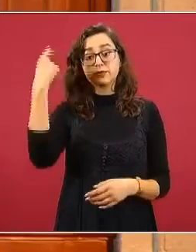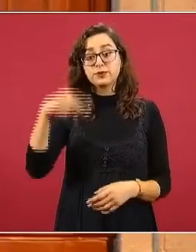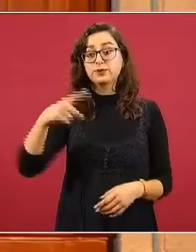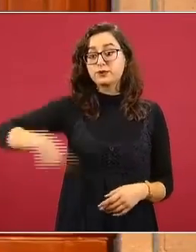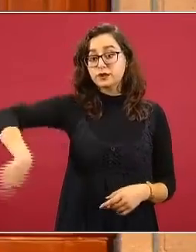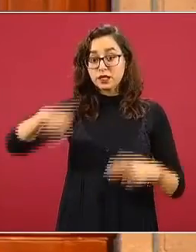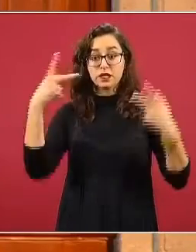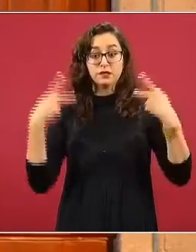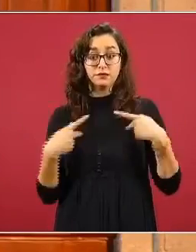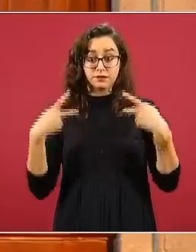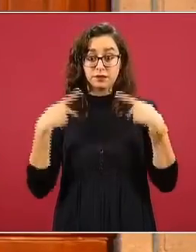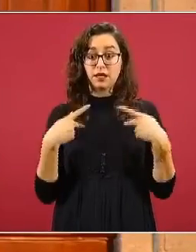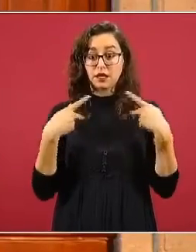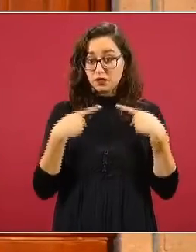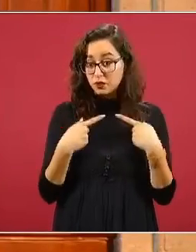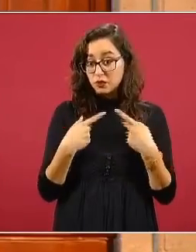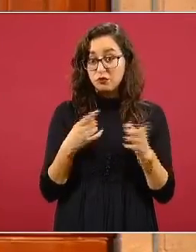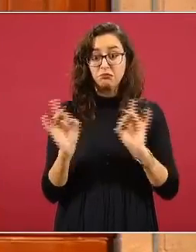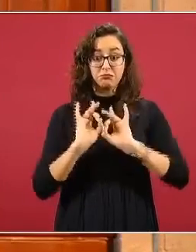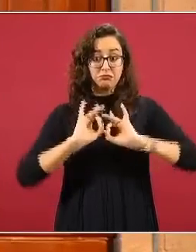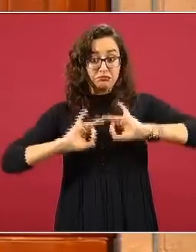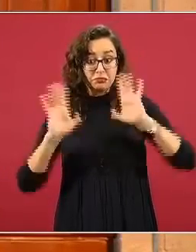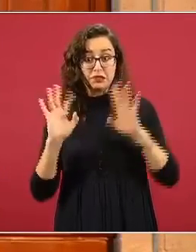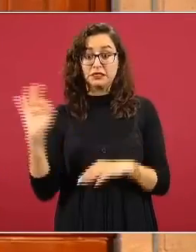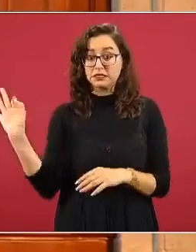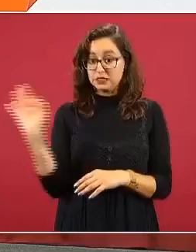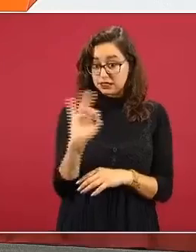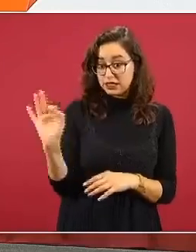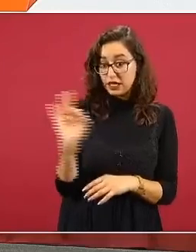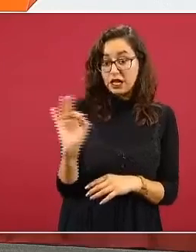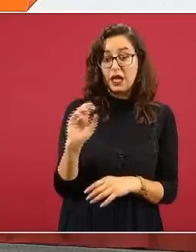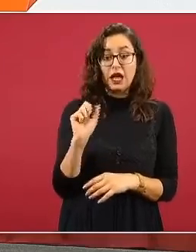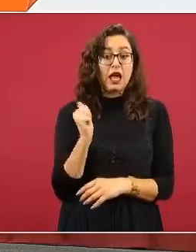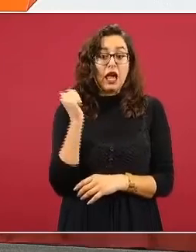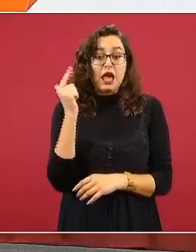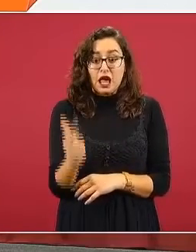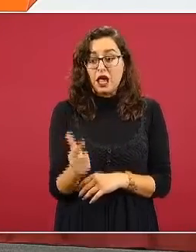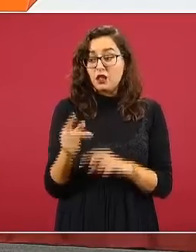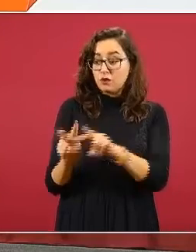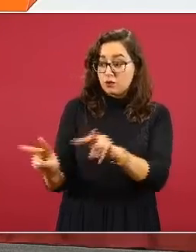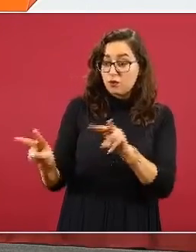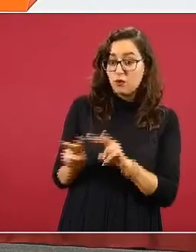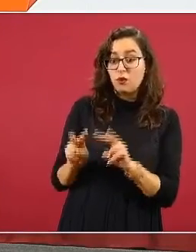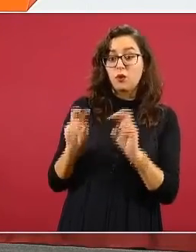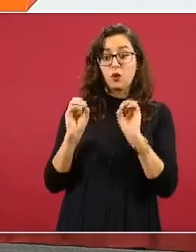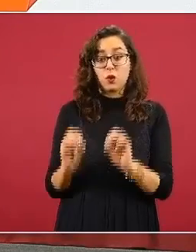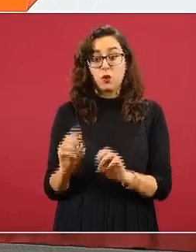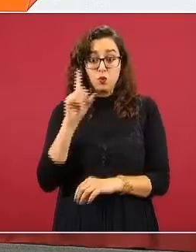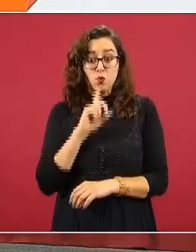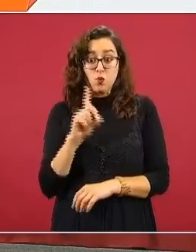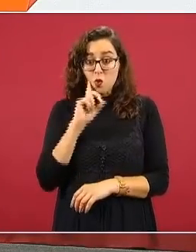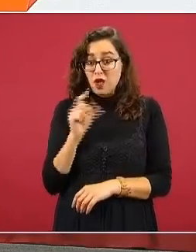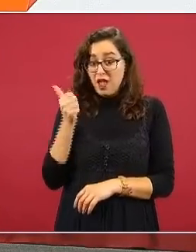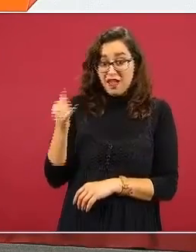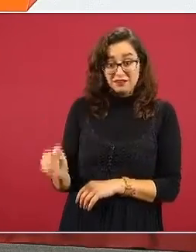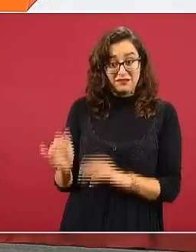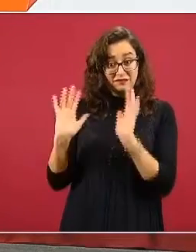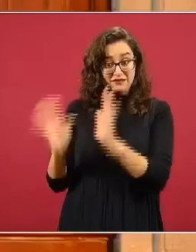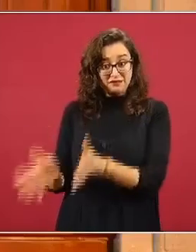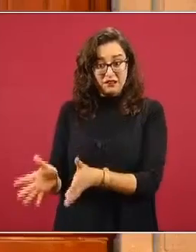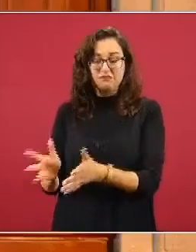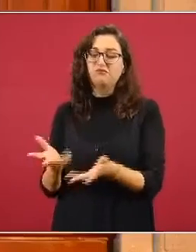aquellas personas que en su momento, pues por alguna vulnerabilidad o por el solo hecho de ser mujeres, pudieran